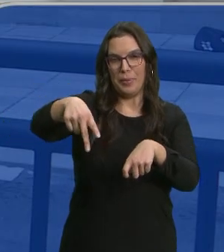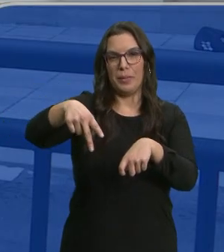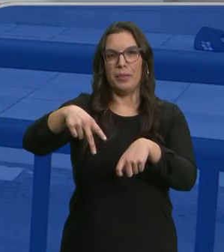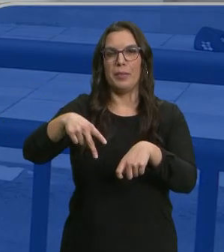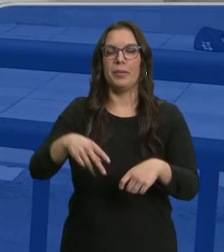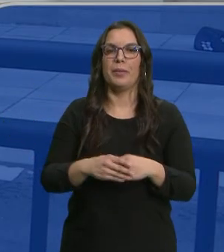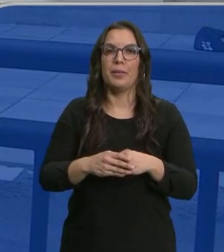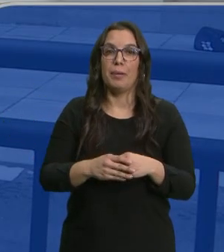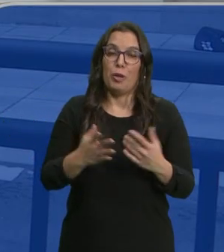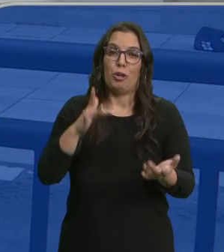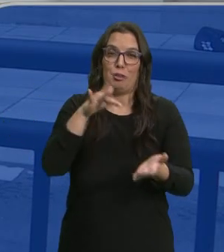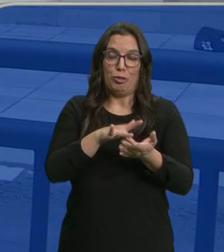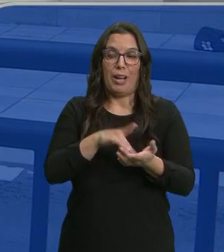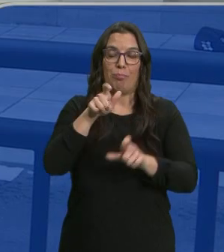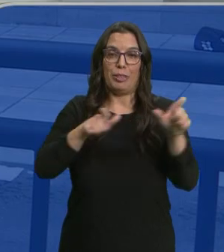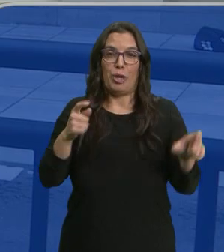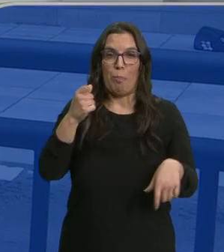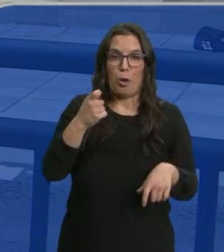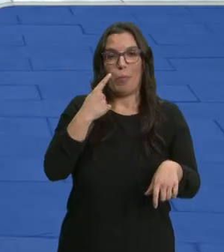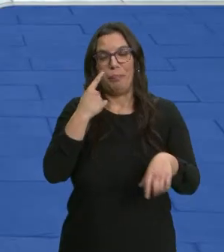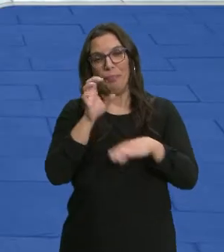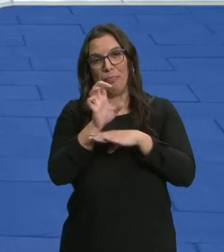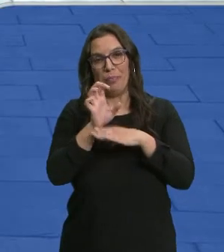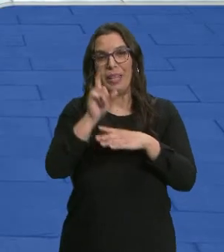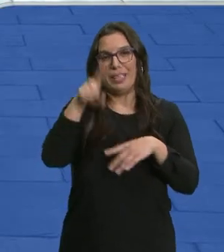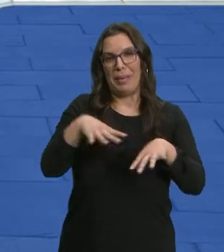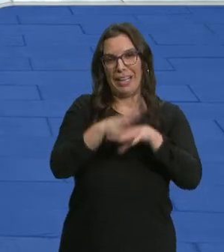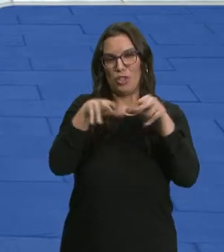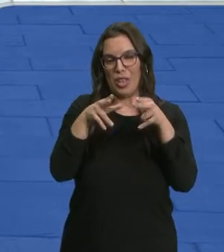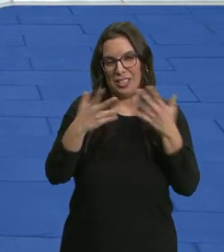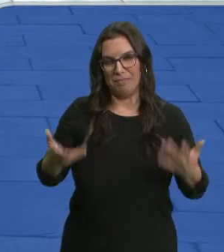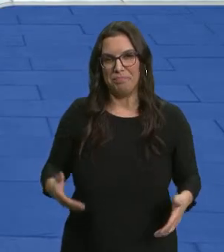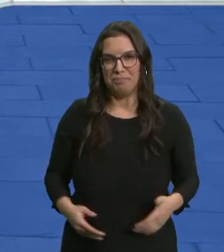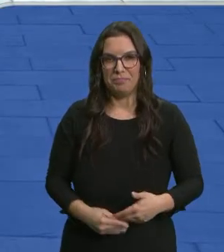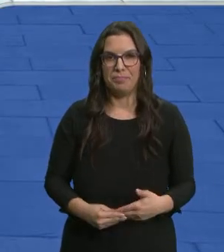tenido que soportar los comentarios de los vecinos y también de las redes sociales.